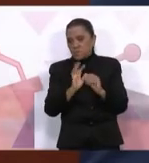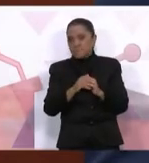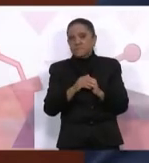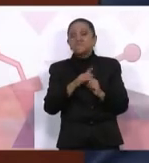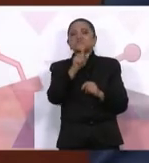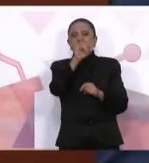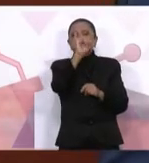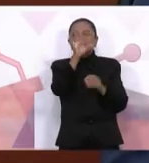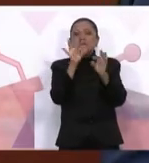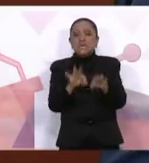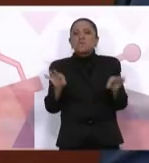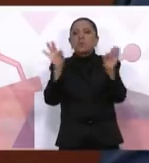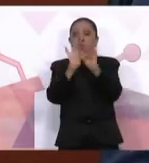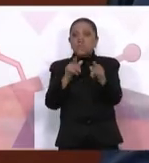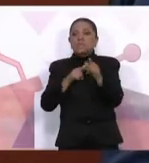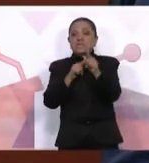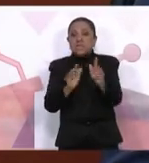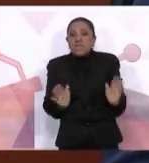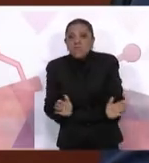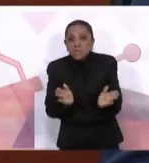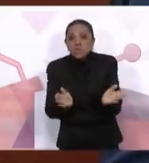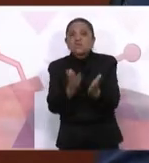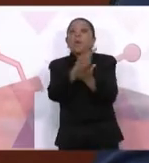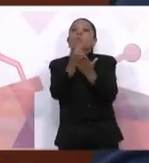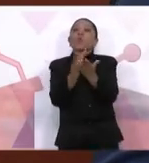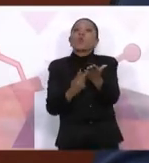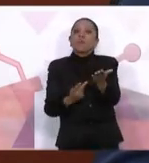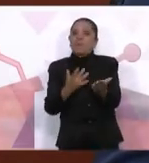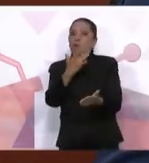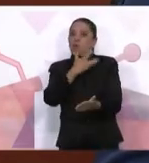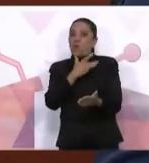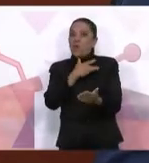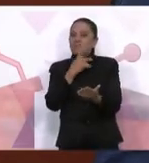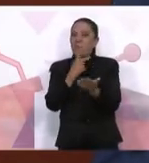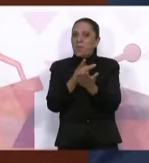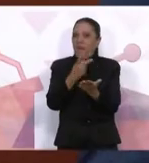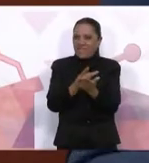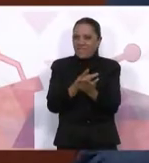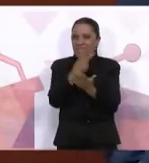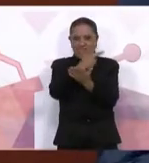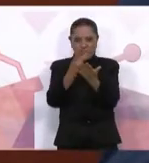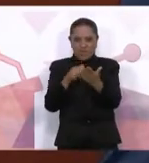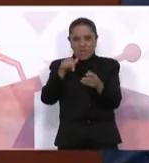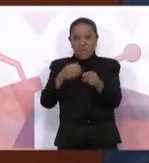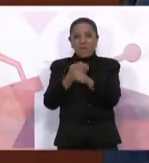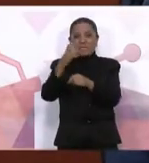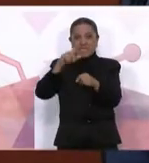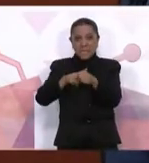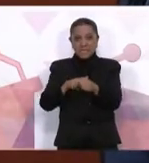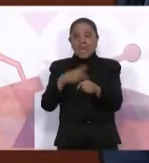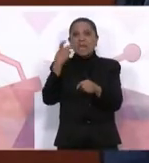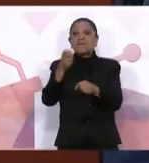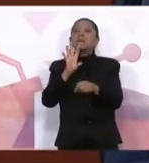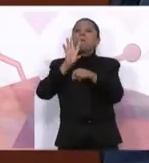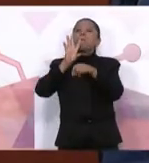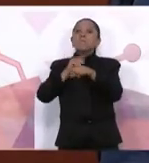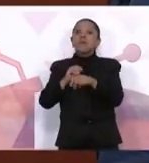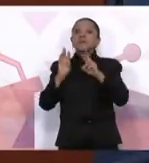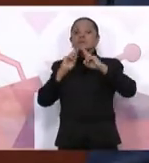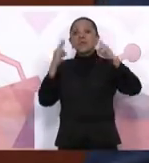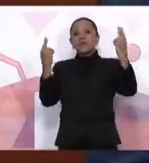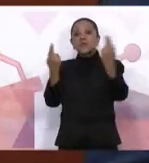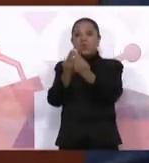impulsando el programa de corazón de plata es un programa estatal y este le permite reunirse a las familias morelenses